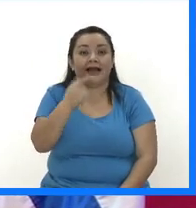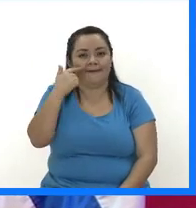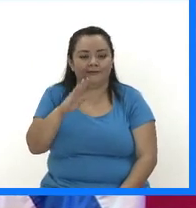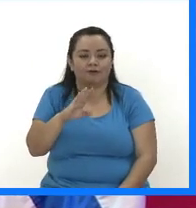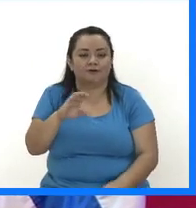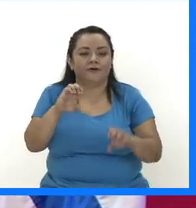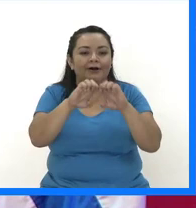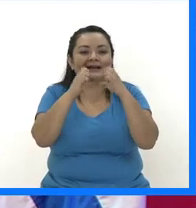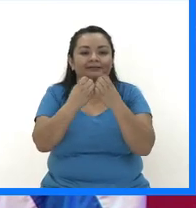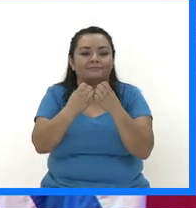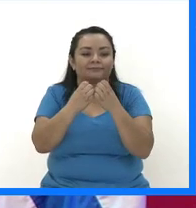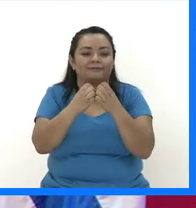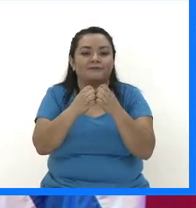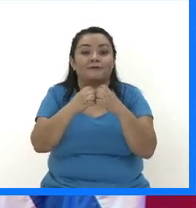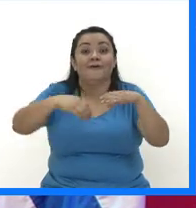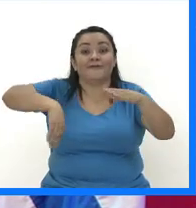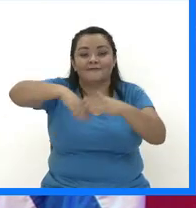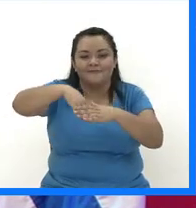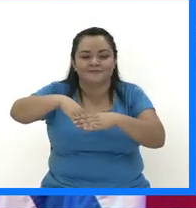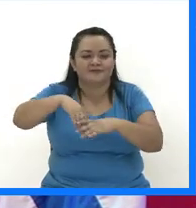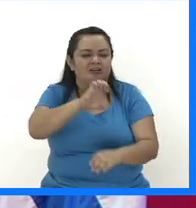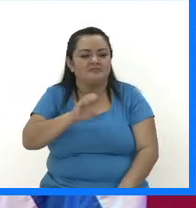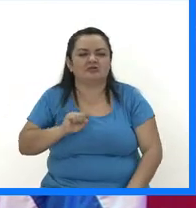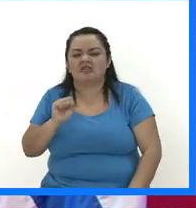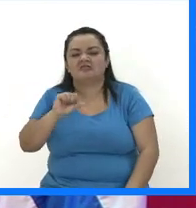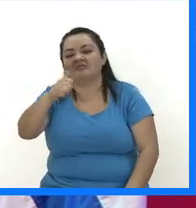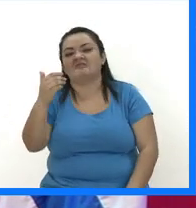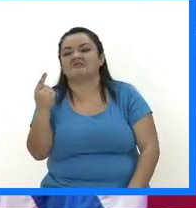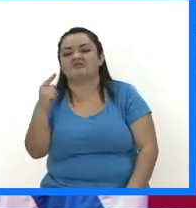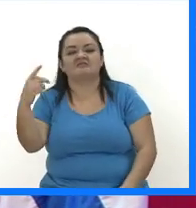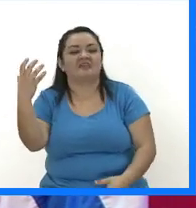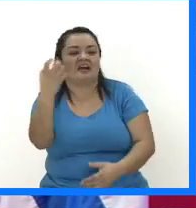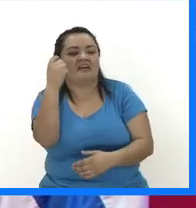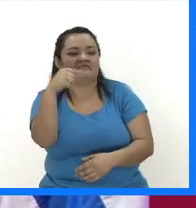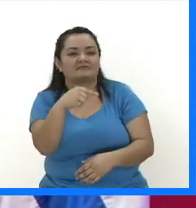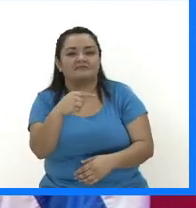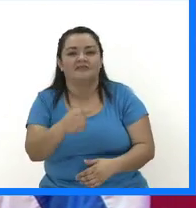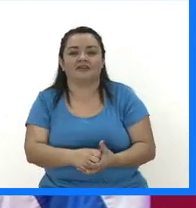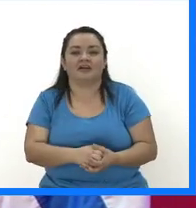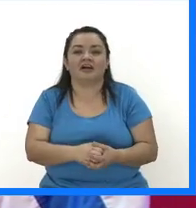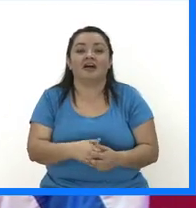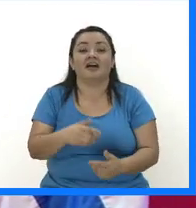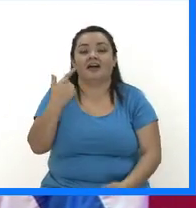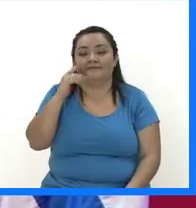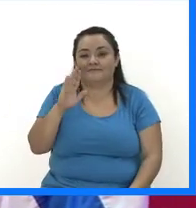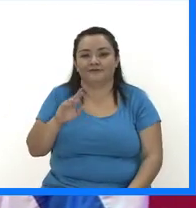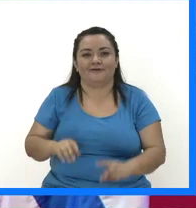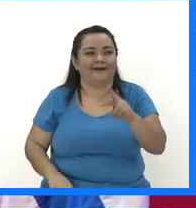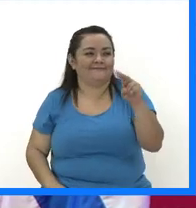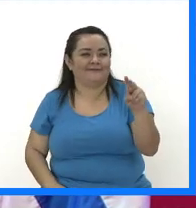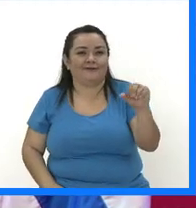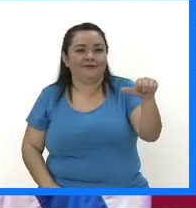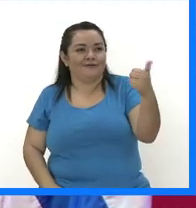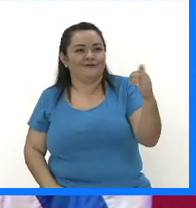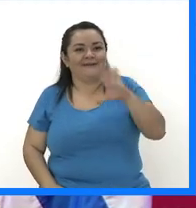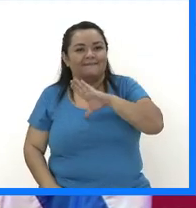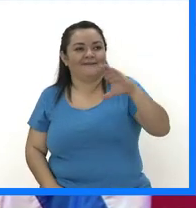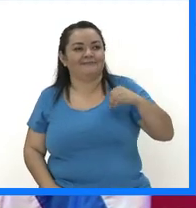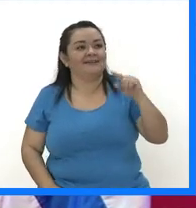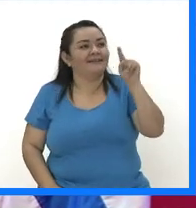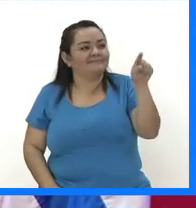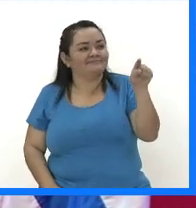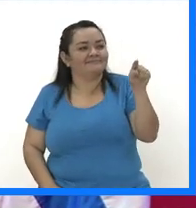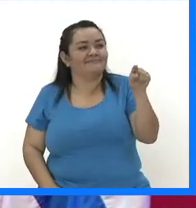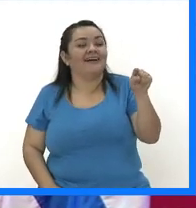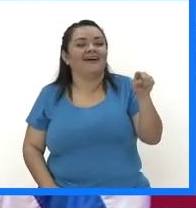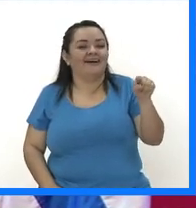el salvador mi abuelo iba con el de afuera no con el que venía cuando un amigo de fuera de la familia lograba su título universitario